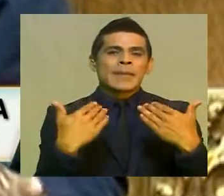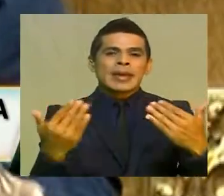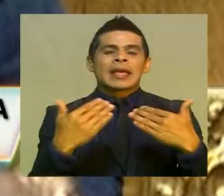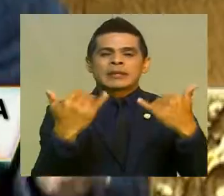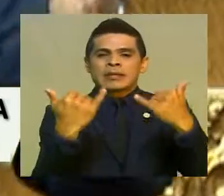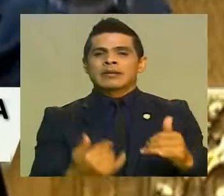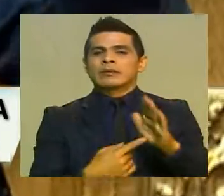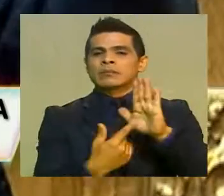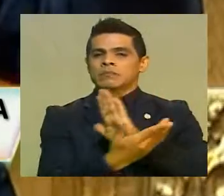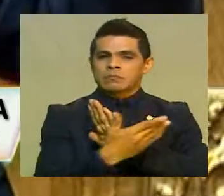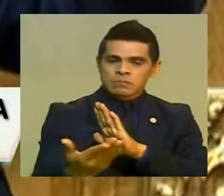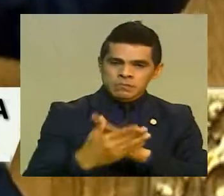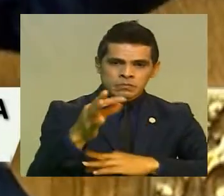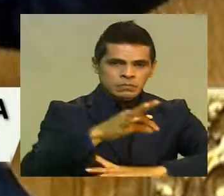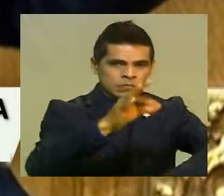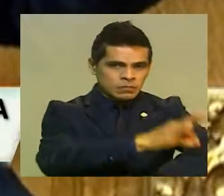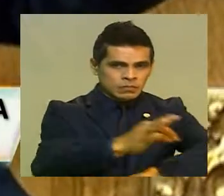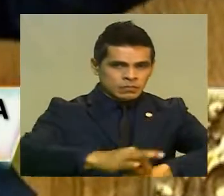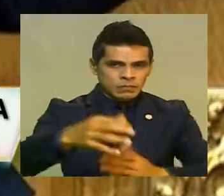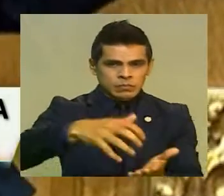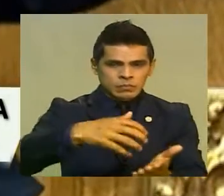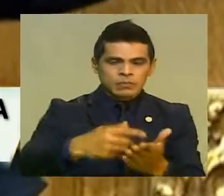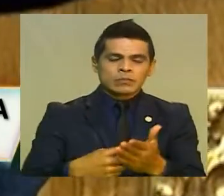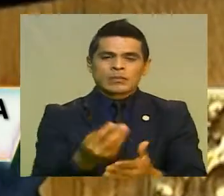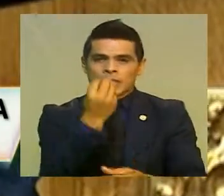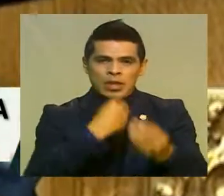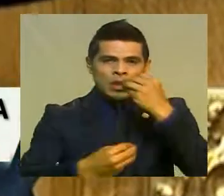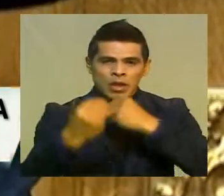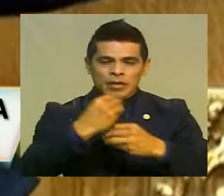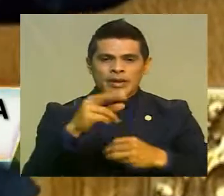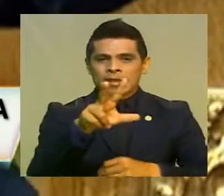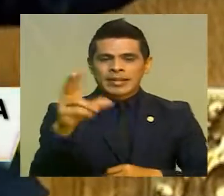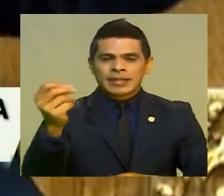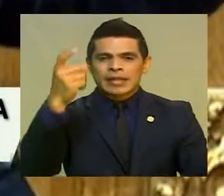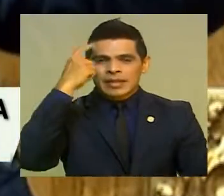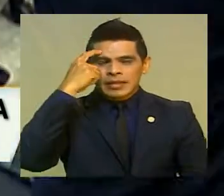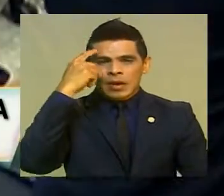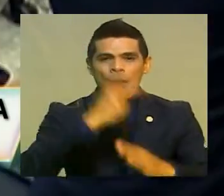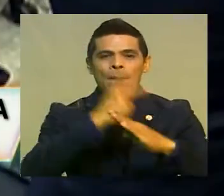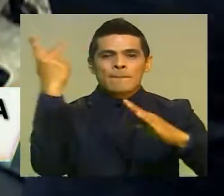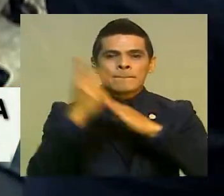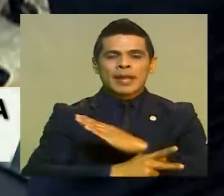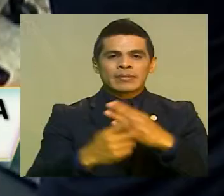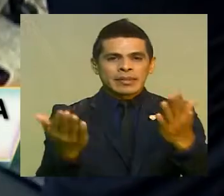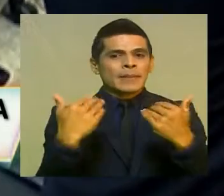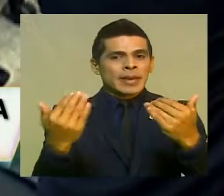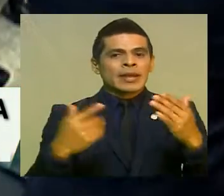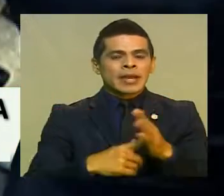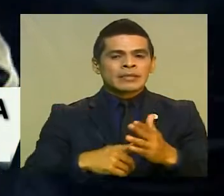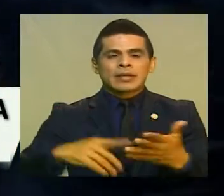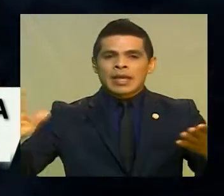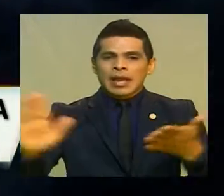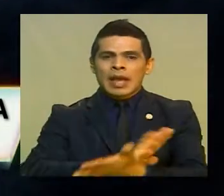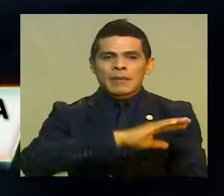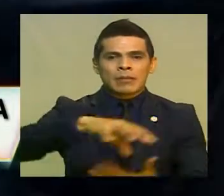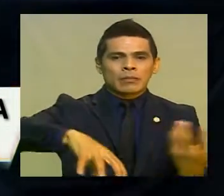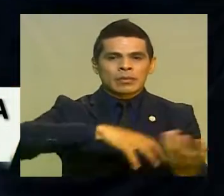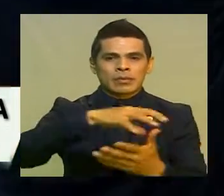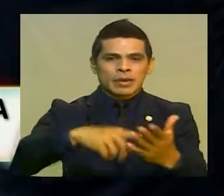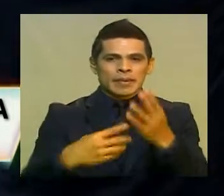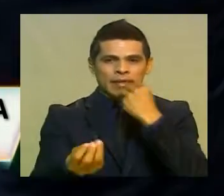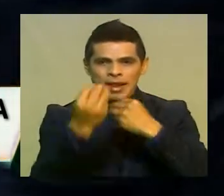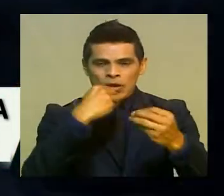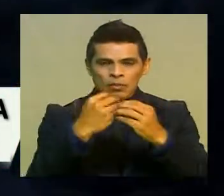agroalimentaria instancia que en 30 días debe acordar un plan de emergencia que resuelva el desabastecimiento y la